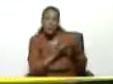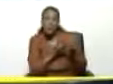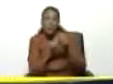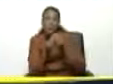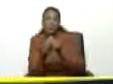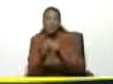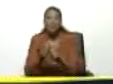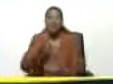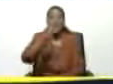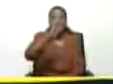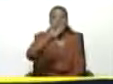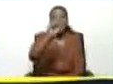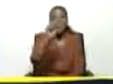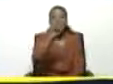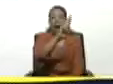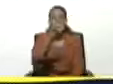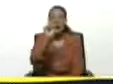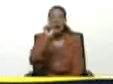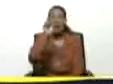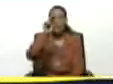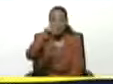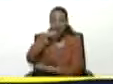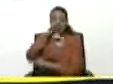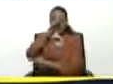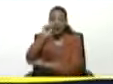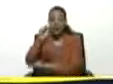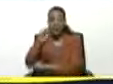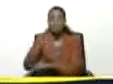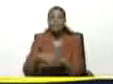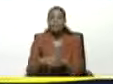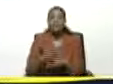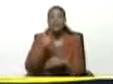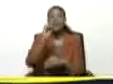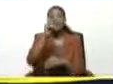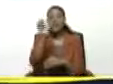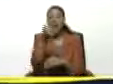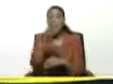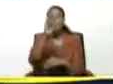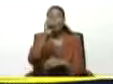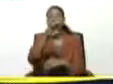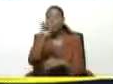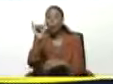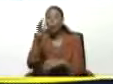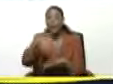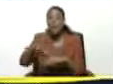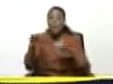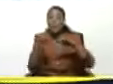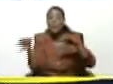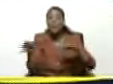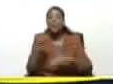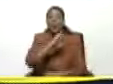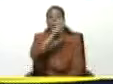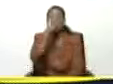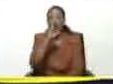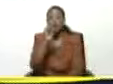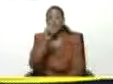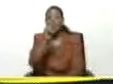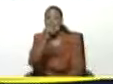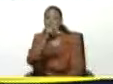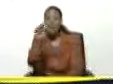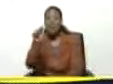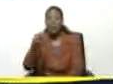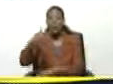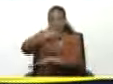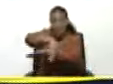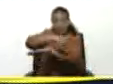barranca del l Orinoco cilita municipio sotillo allá están en la avenida Rómulo betancur calle